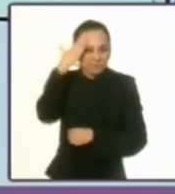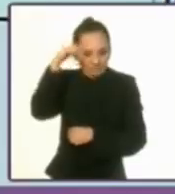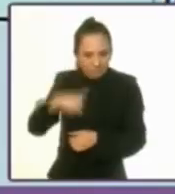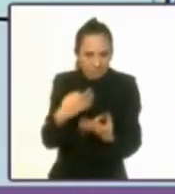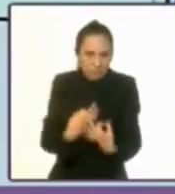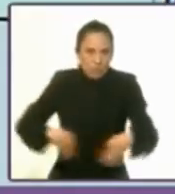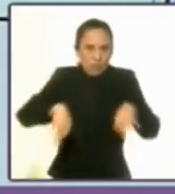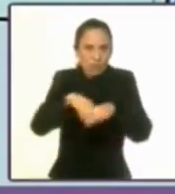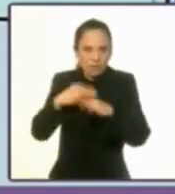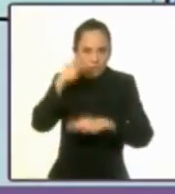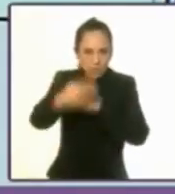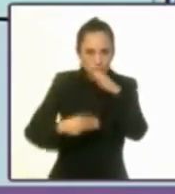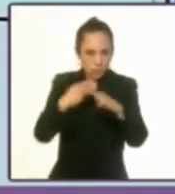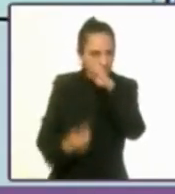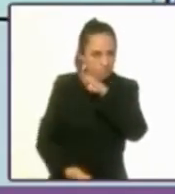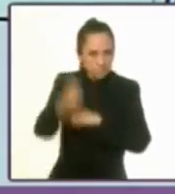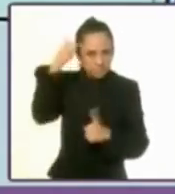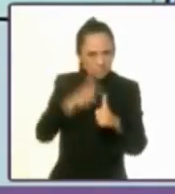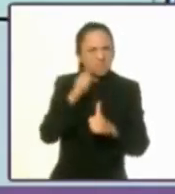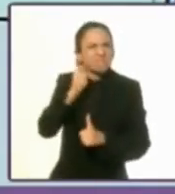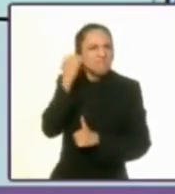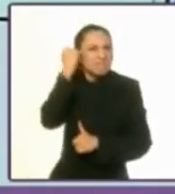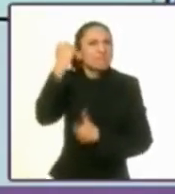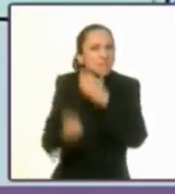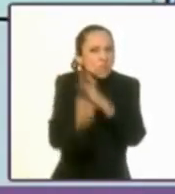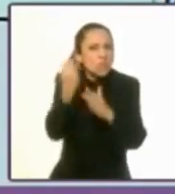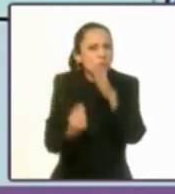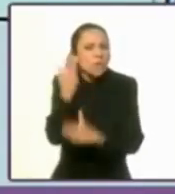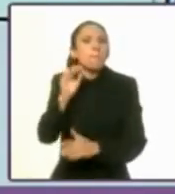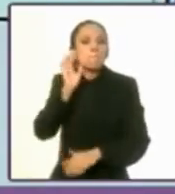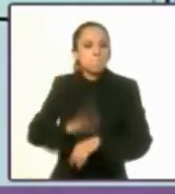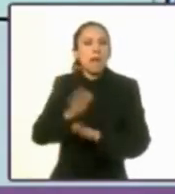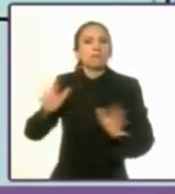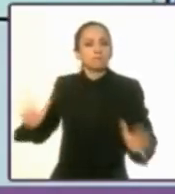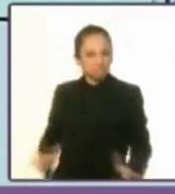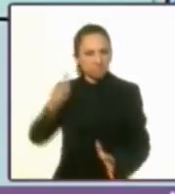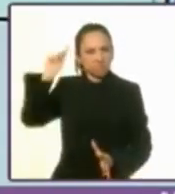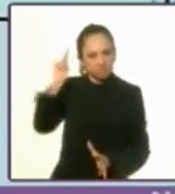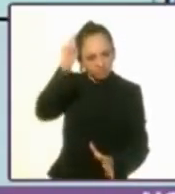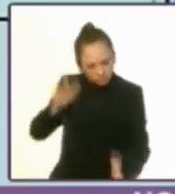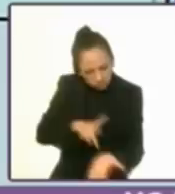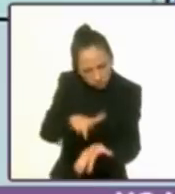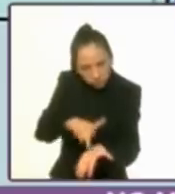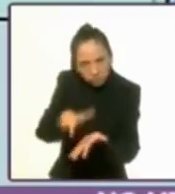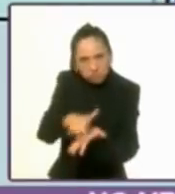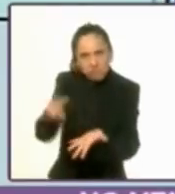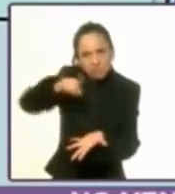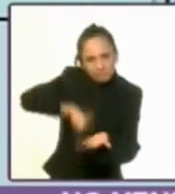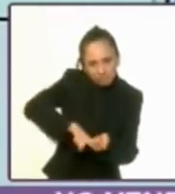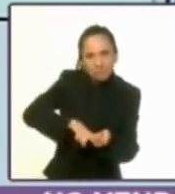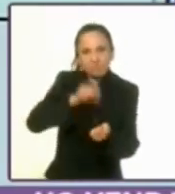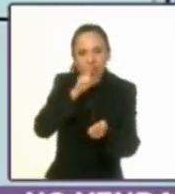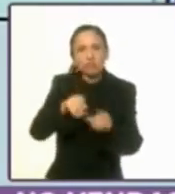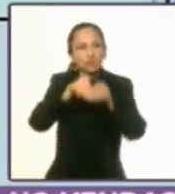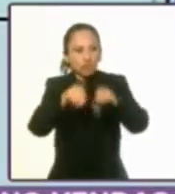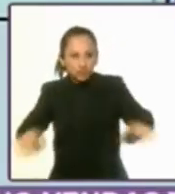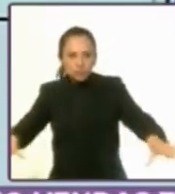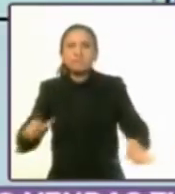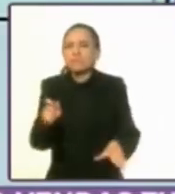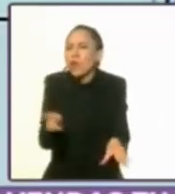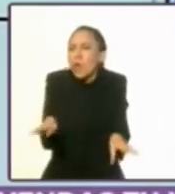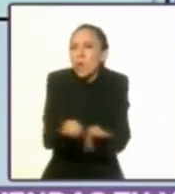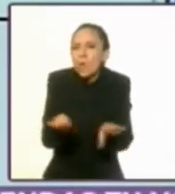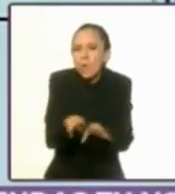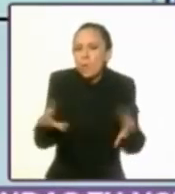innovación es potenciar el nuevo desarrollo tecnológico de la información pero no solamente como se hace con el